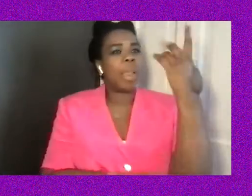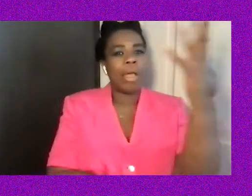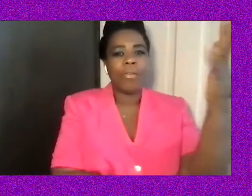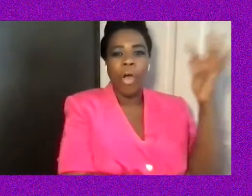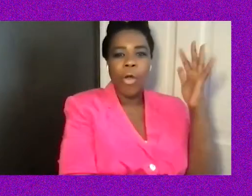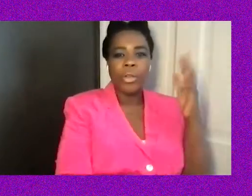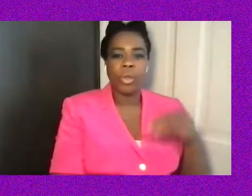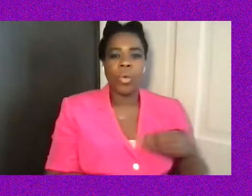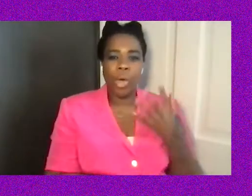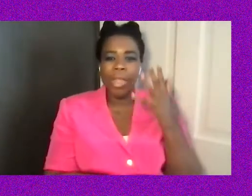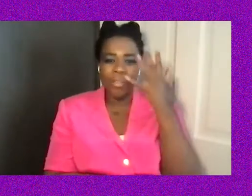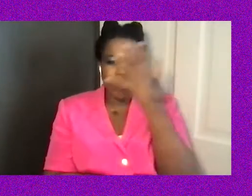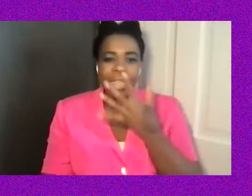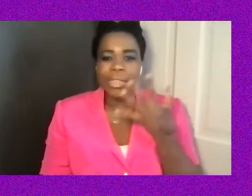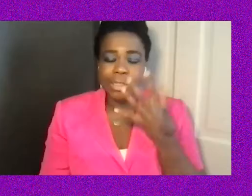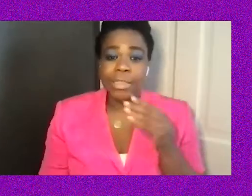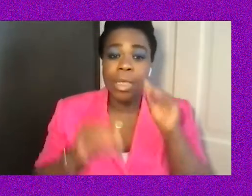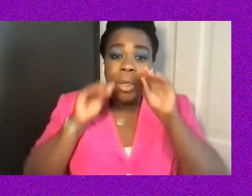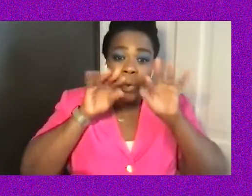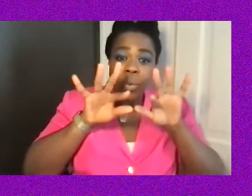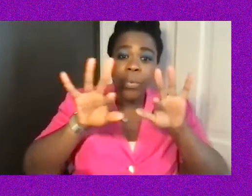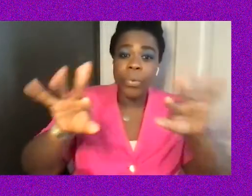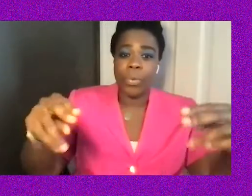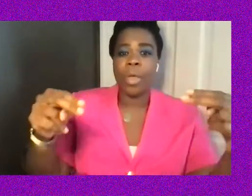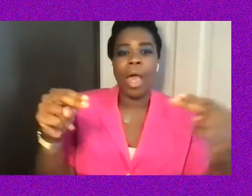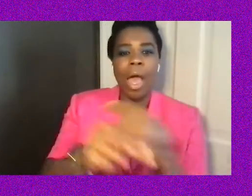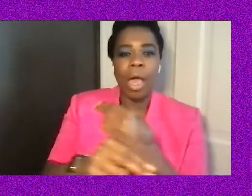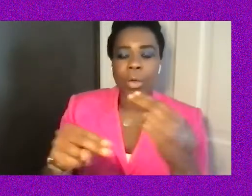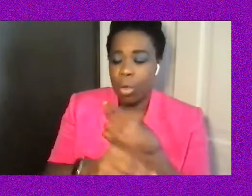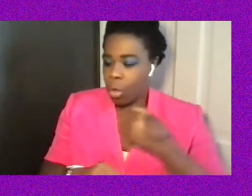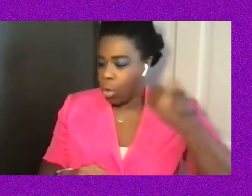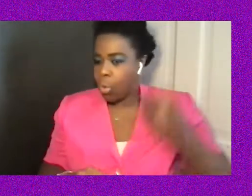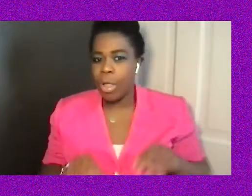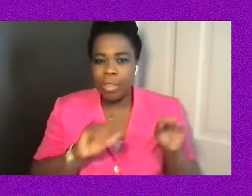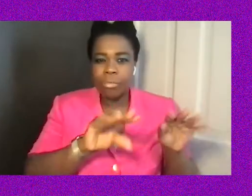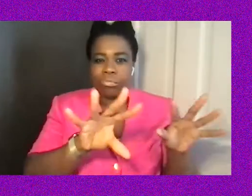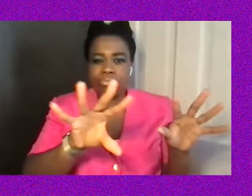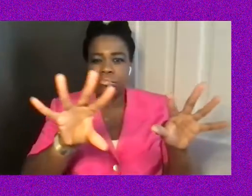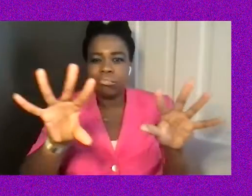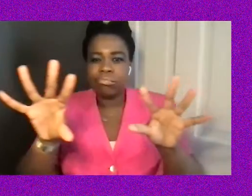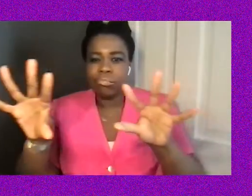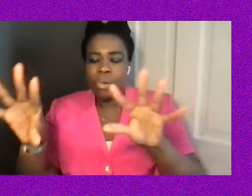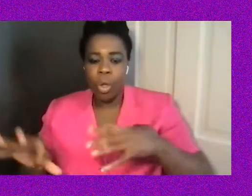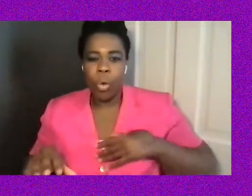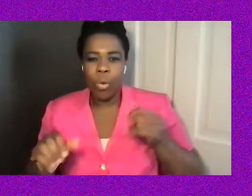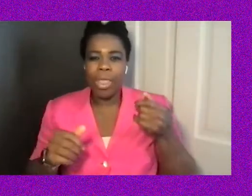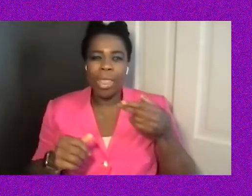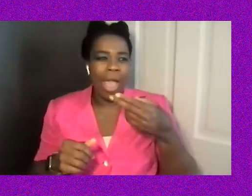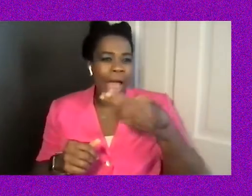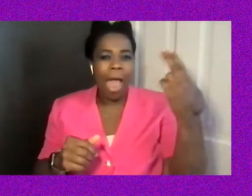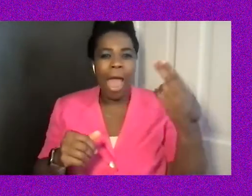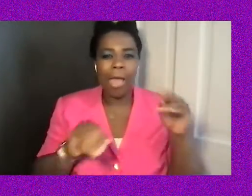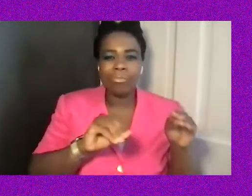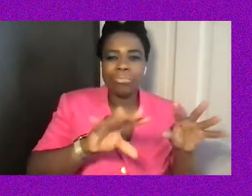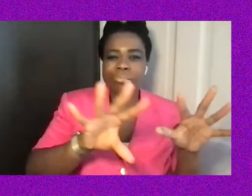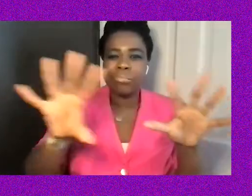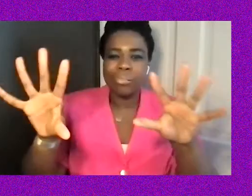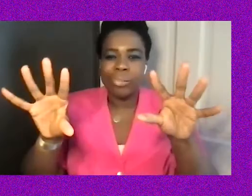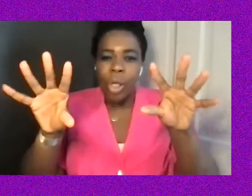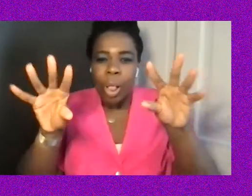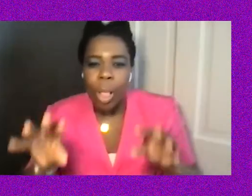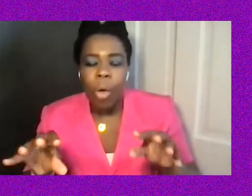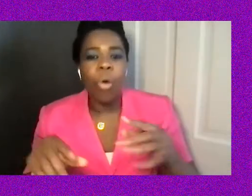nuestras mentes. Así que somos negros y brillamos como las luces en las